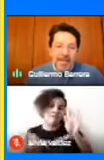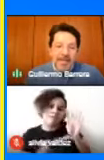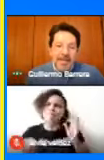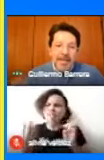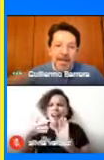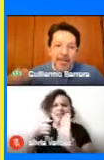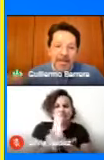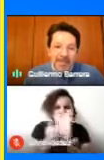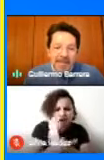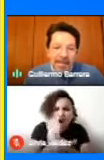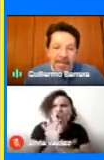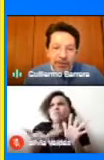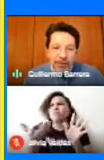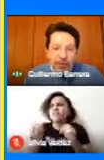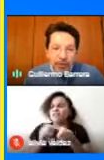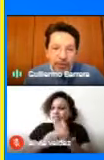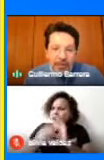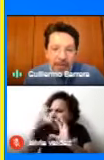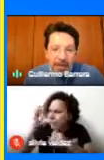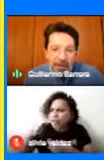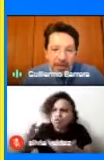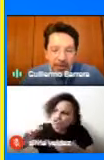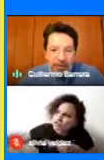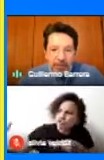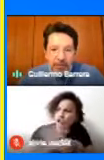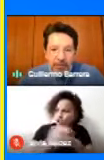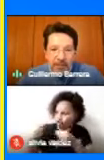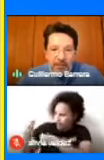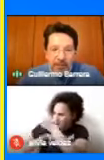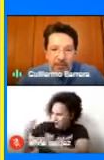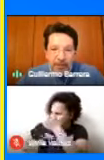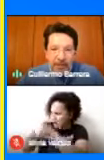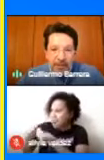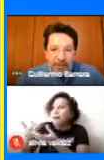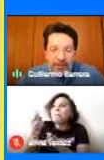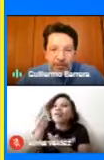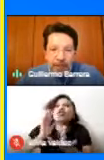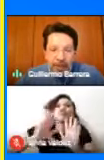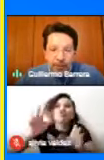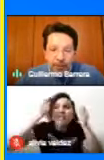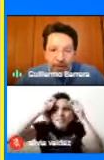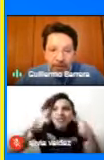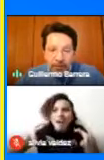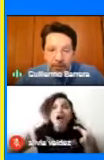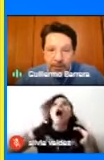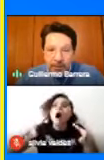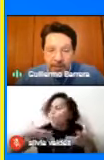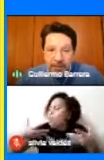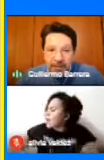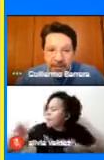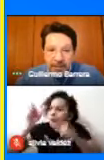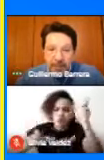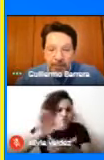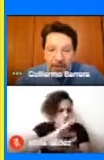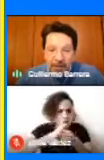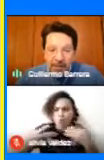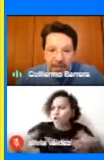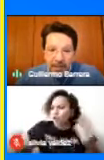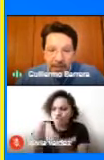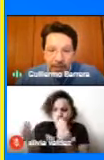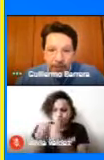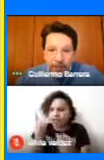que hay capacidad de que todo lo que se haga con los recursos del Estado, cualquier ciudadano, cualquier grupo de interés